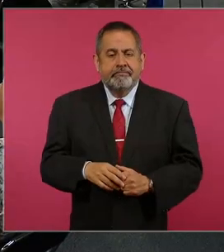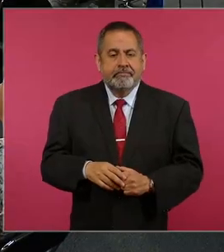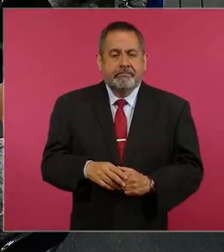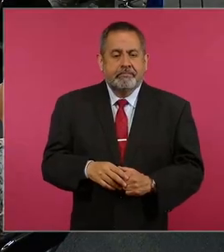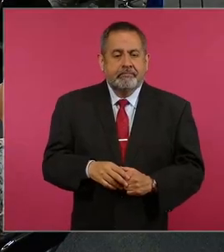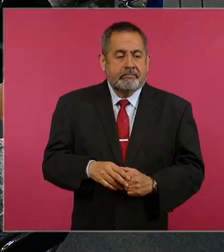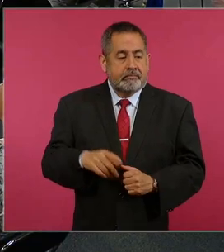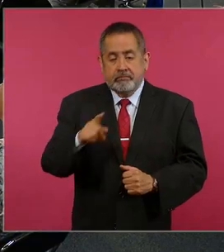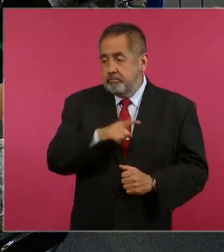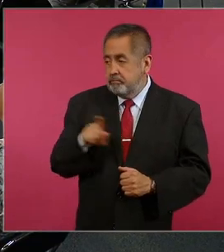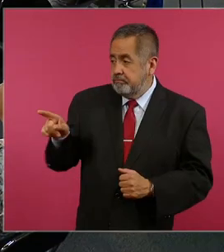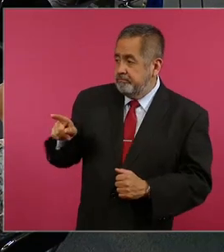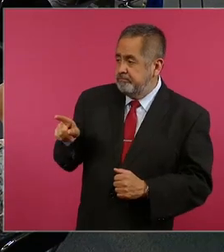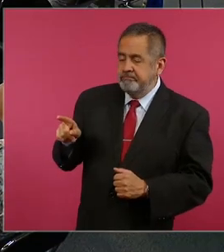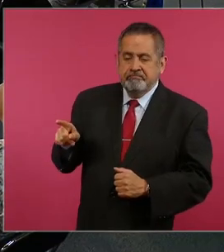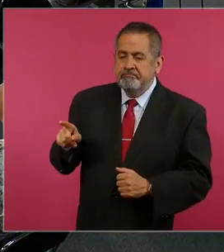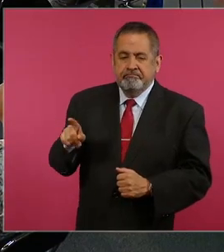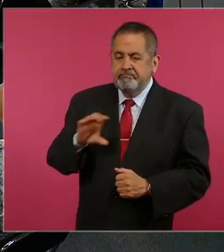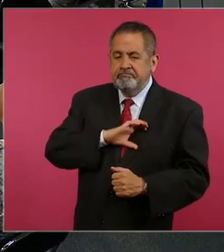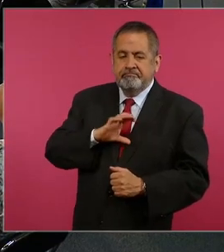no nos querían.